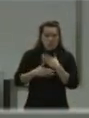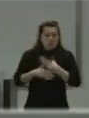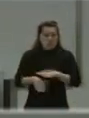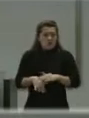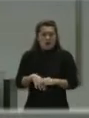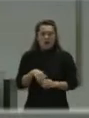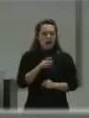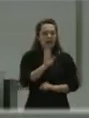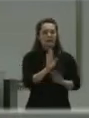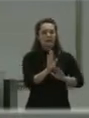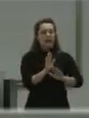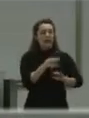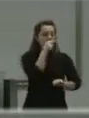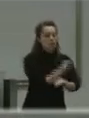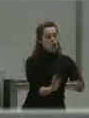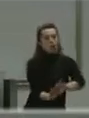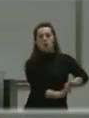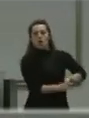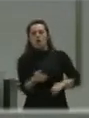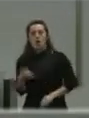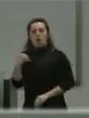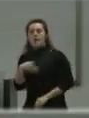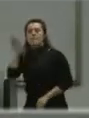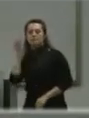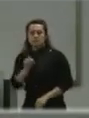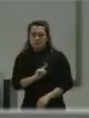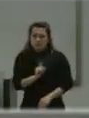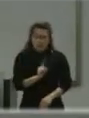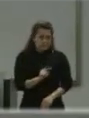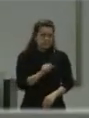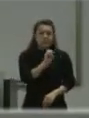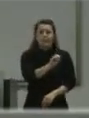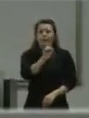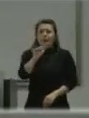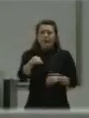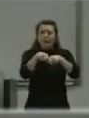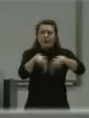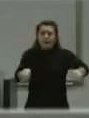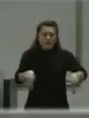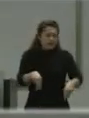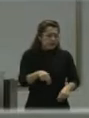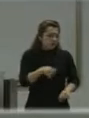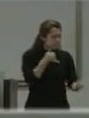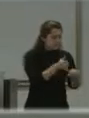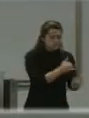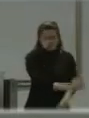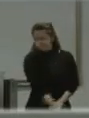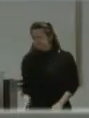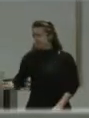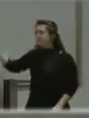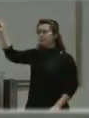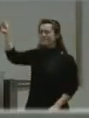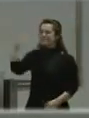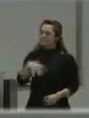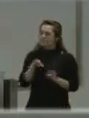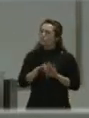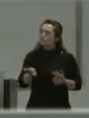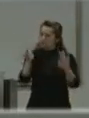tiene distensión de edad ni de género entonces pues es muy muy importante